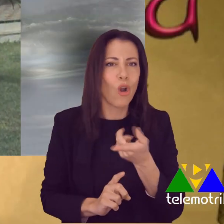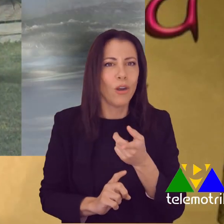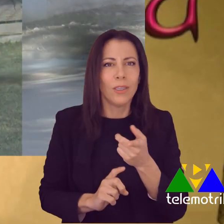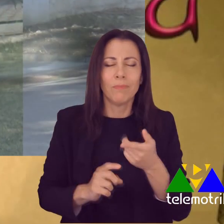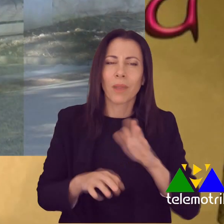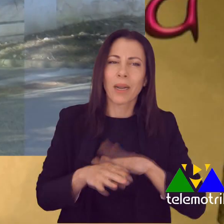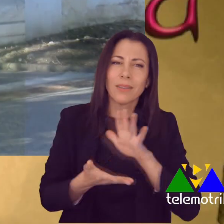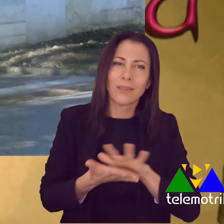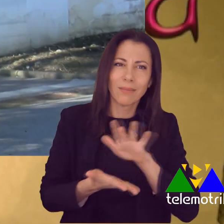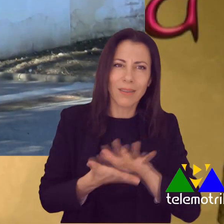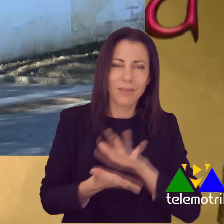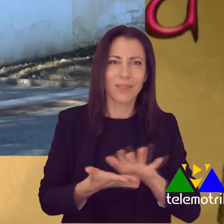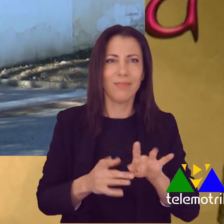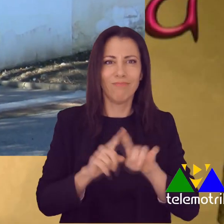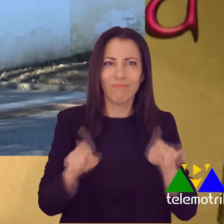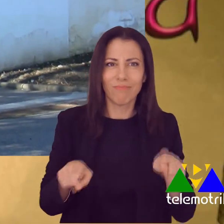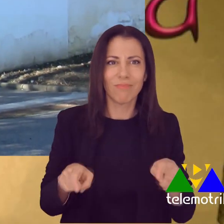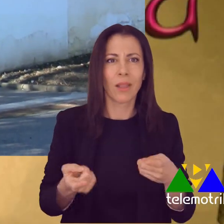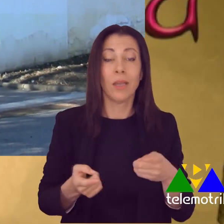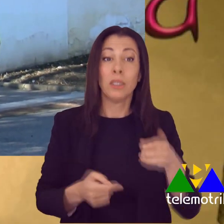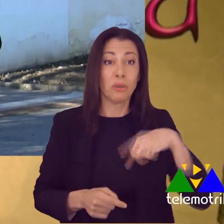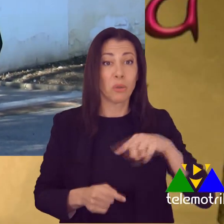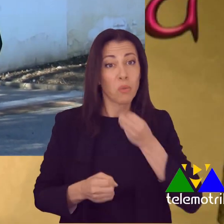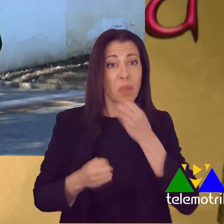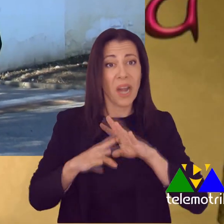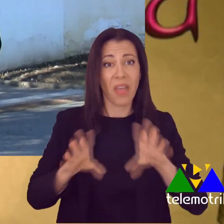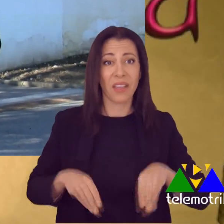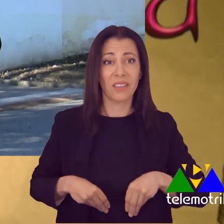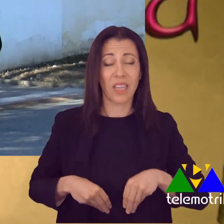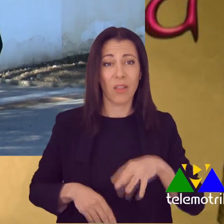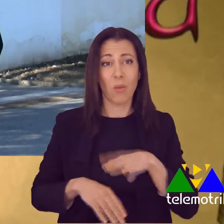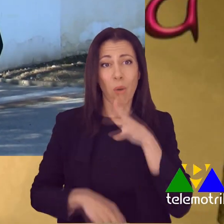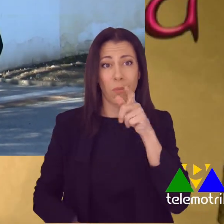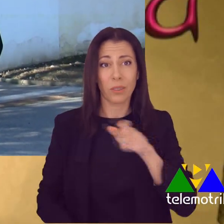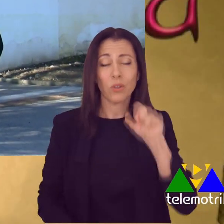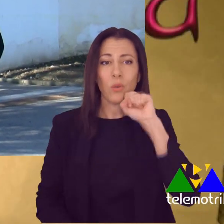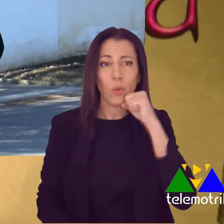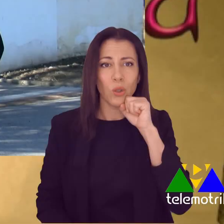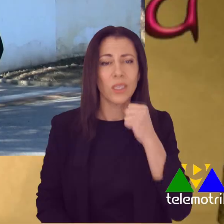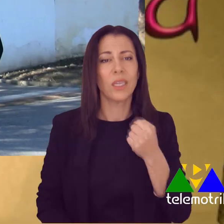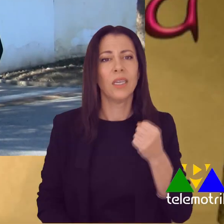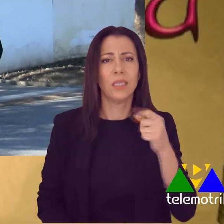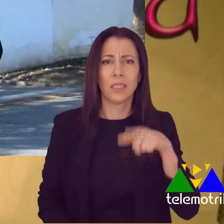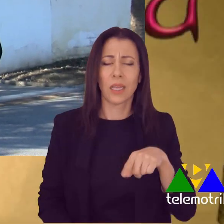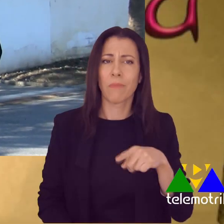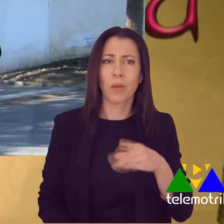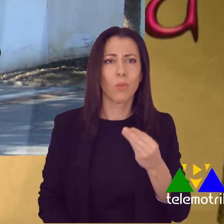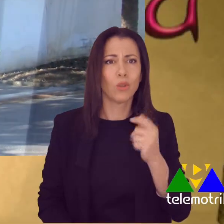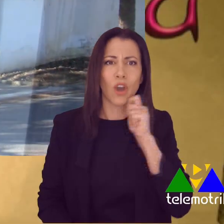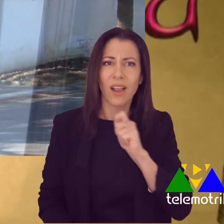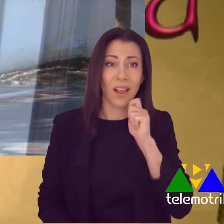gente que fue muy bien aceptada por parte de los motrileños, les tuvieron mucho